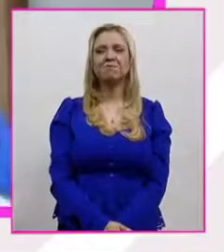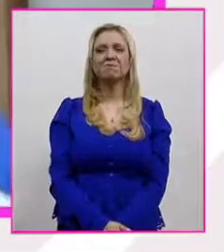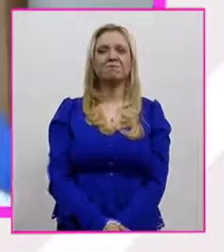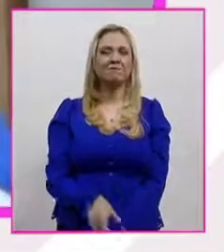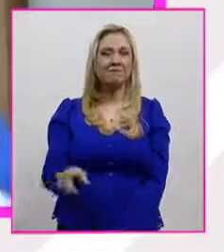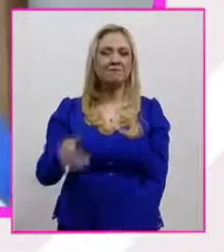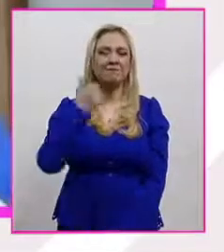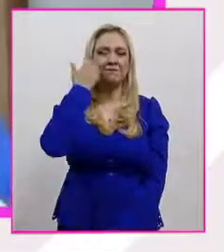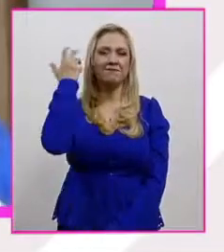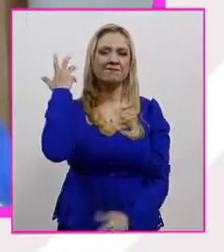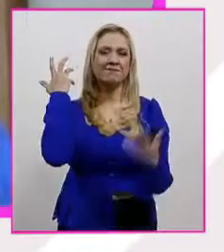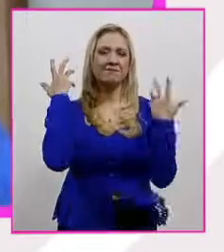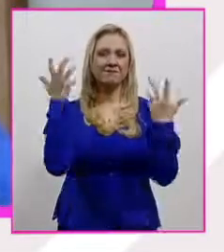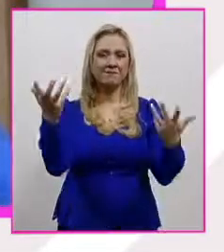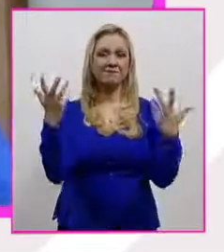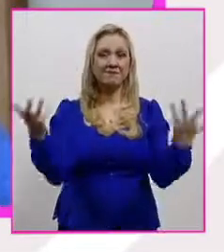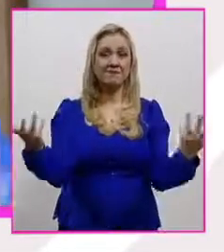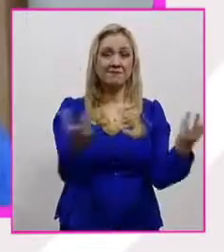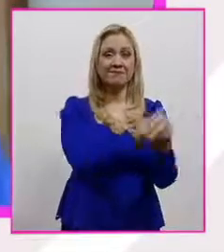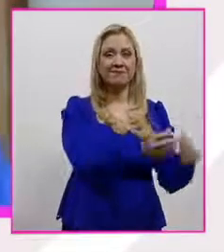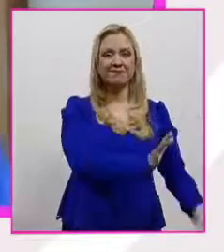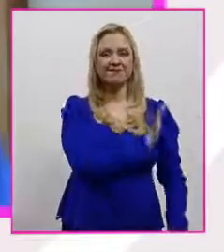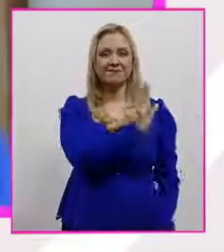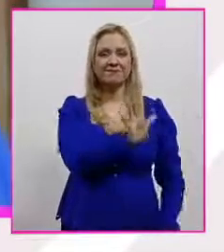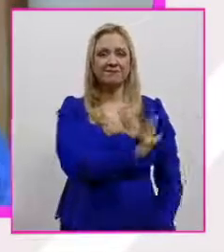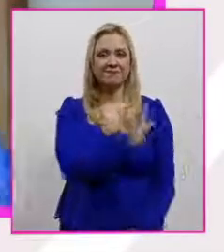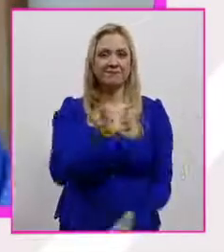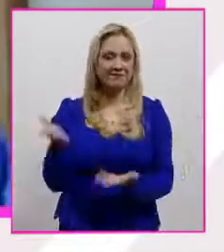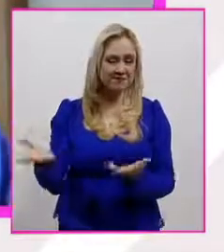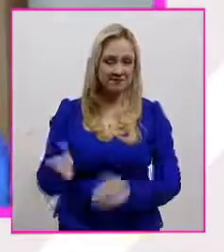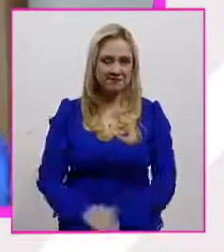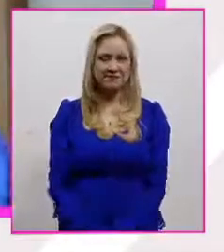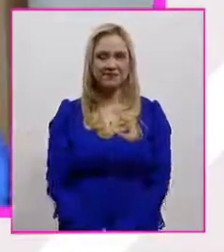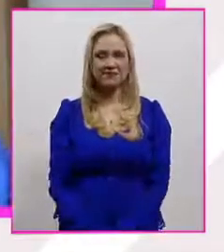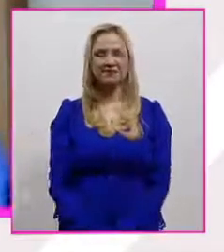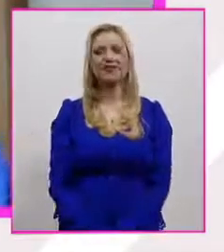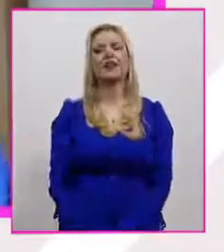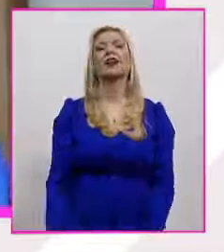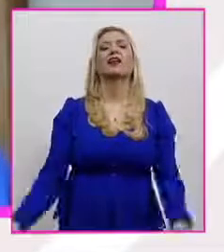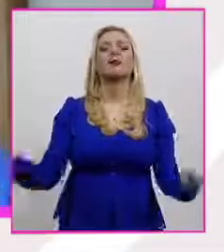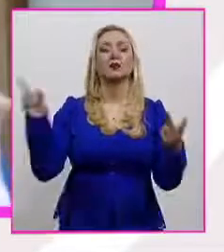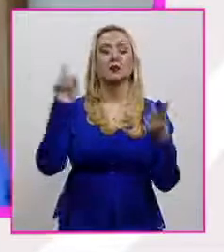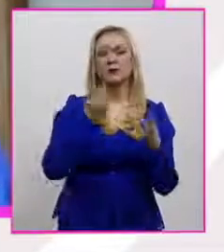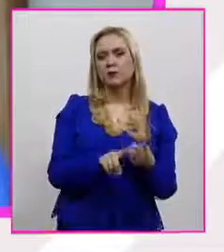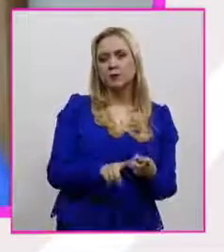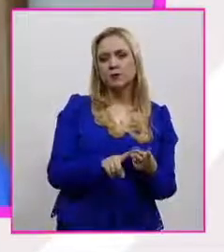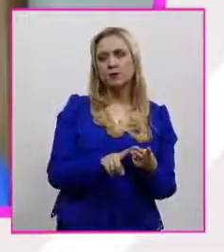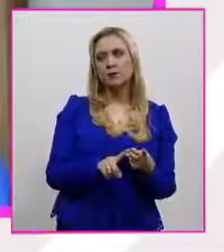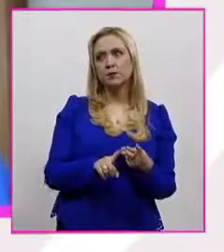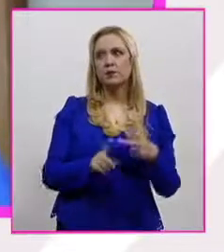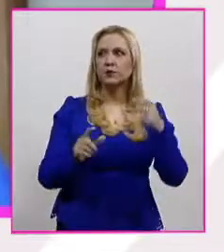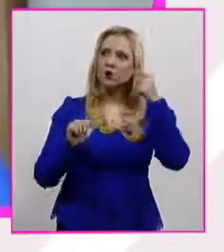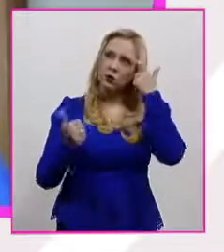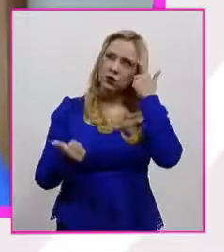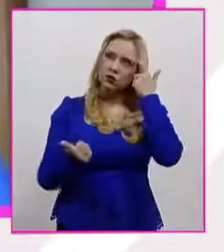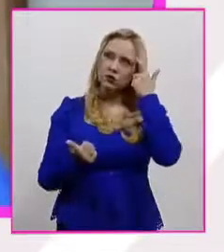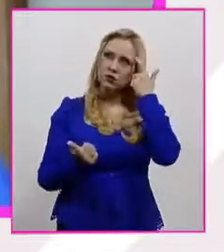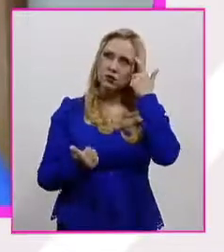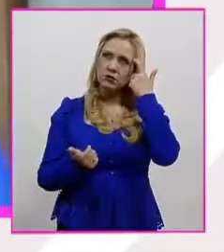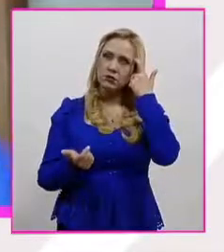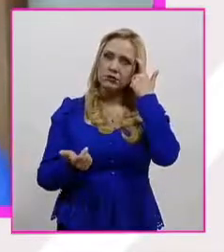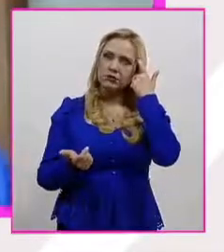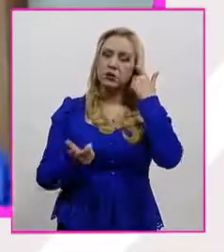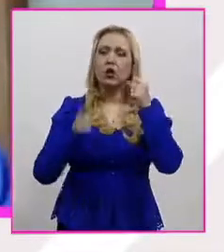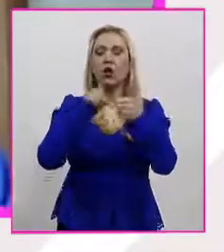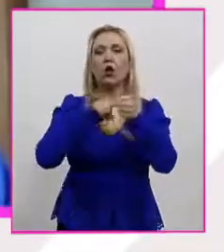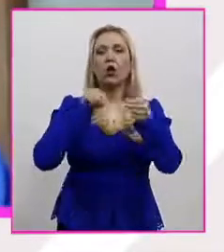a identificarnos como más güeritos de lo que somos. Y otra aproximación más reciente es utilizando